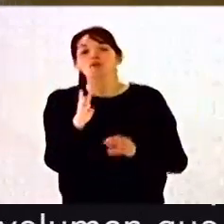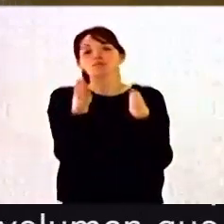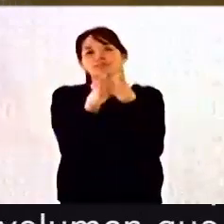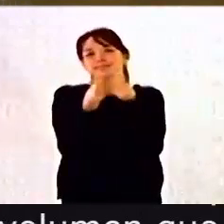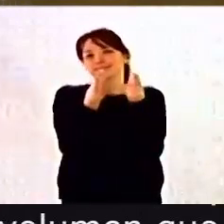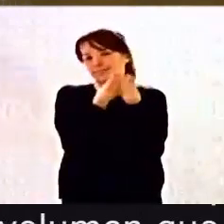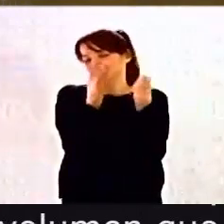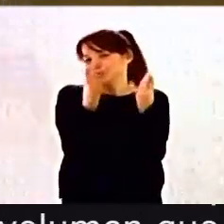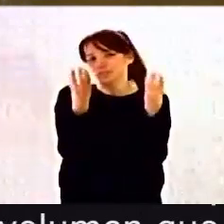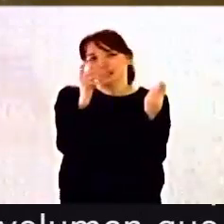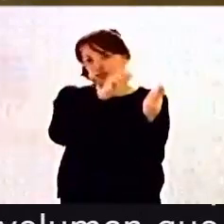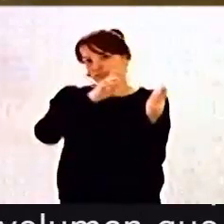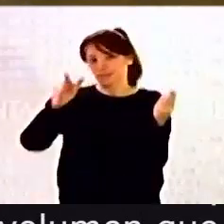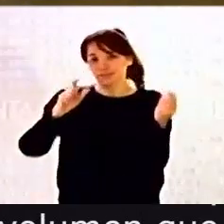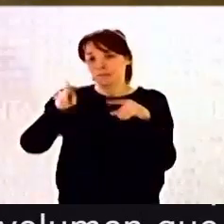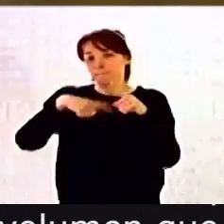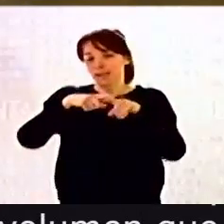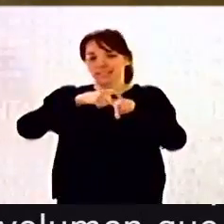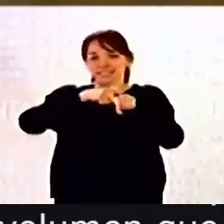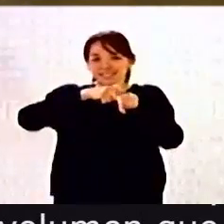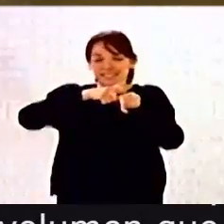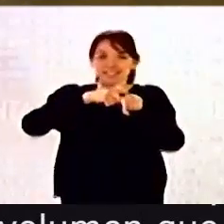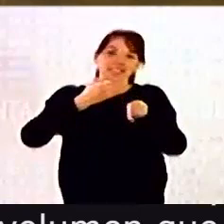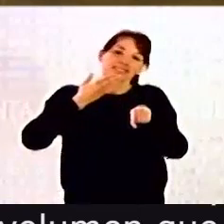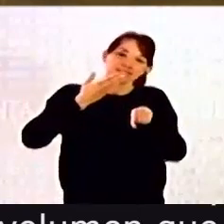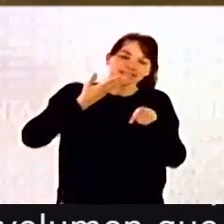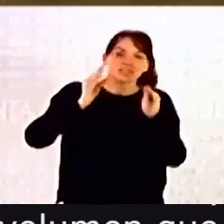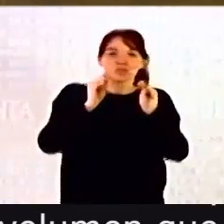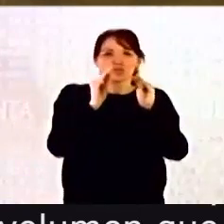las características que tienen los residentes